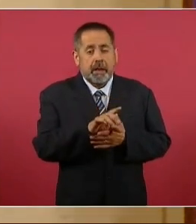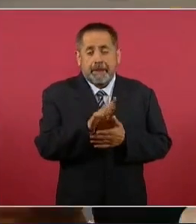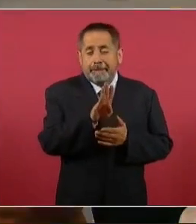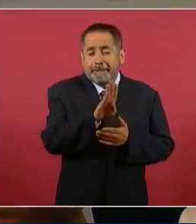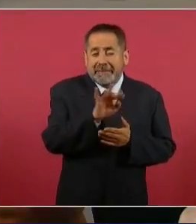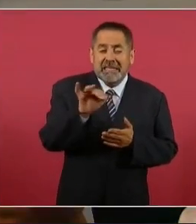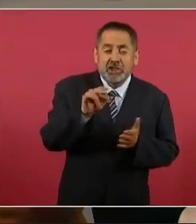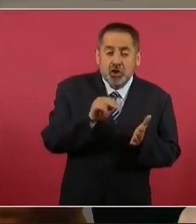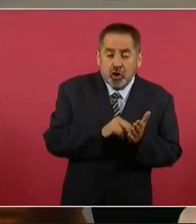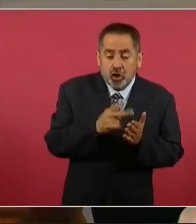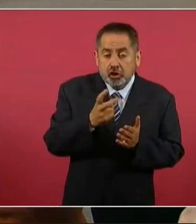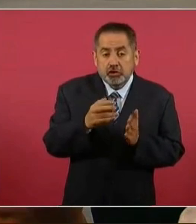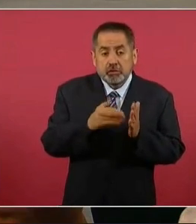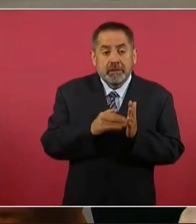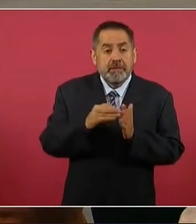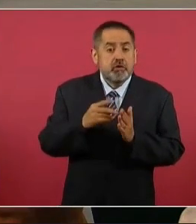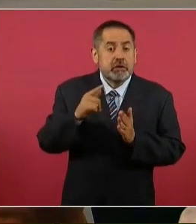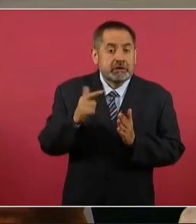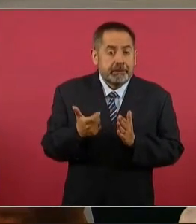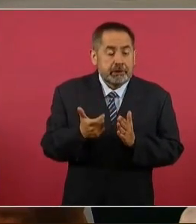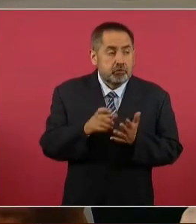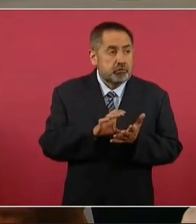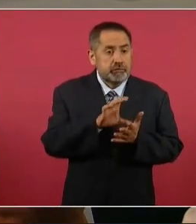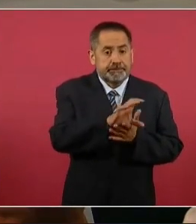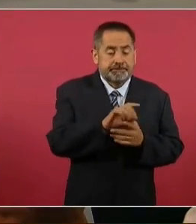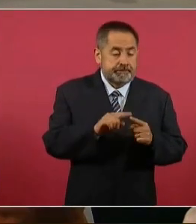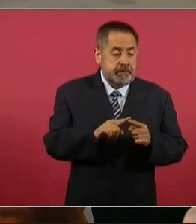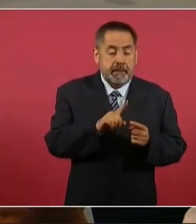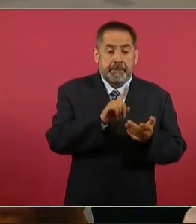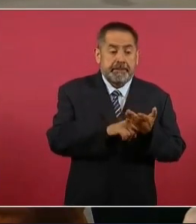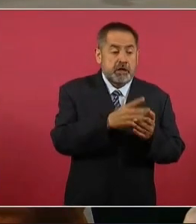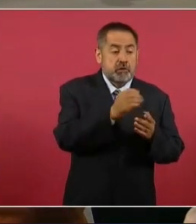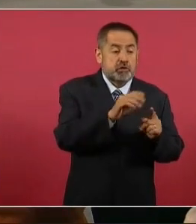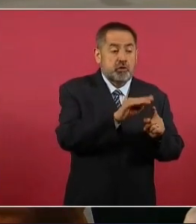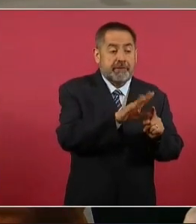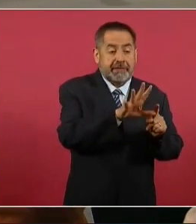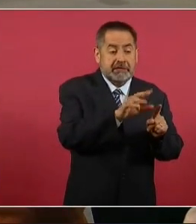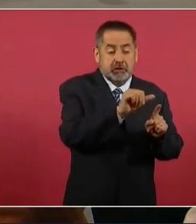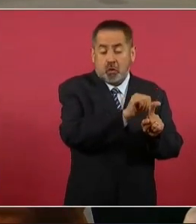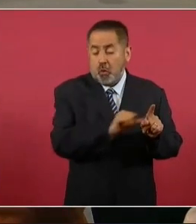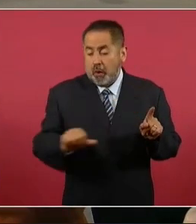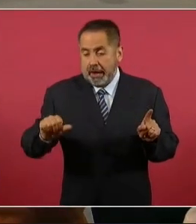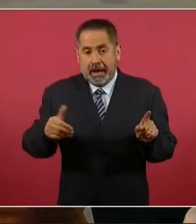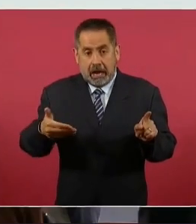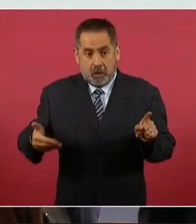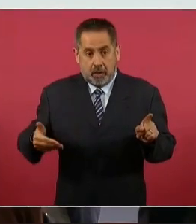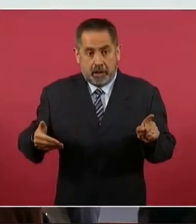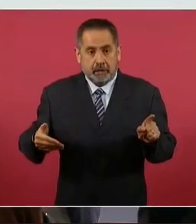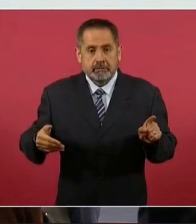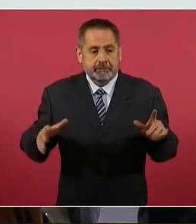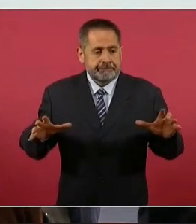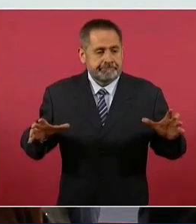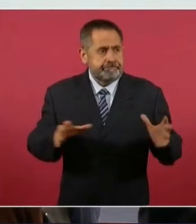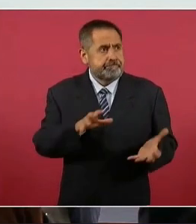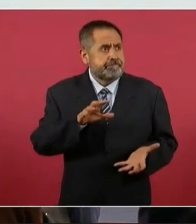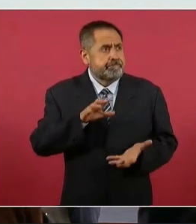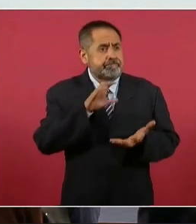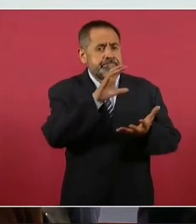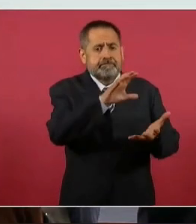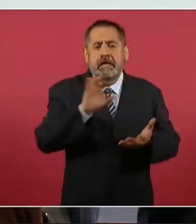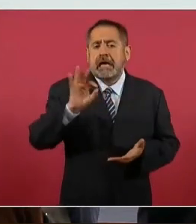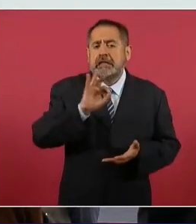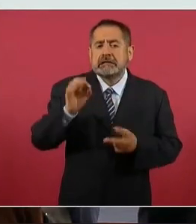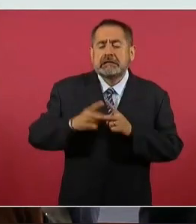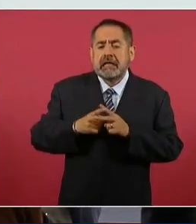1.200.000.000.000 de pesos y de 1995 a la fecha se han destinado solo para pagar